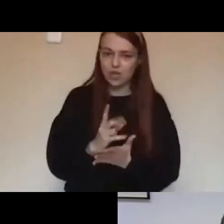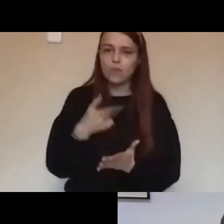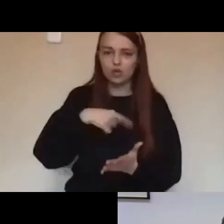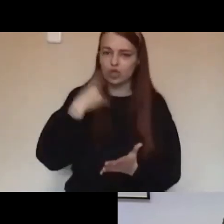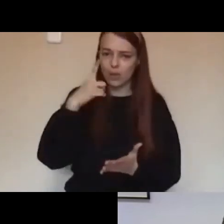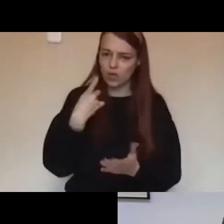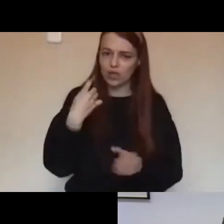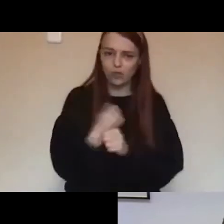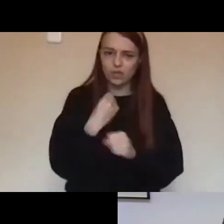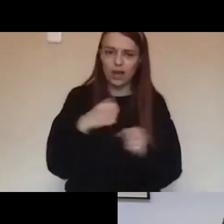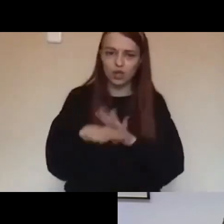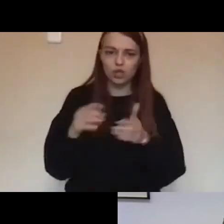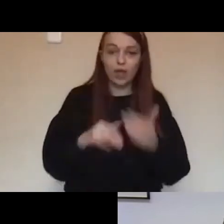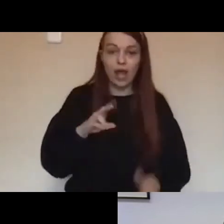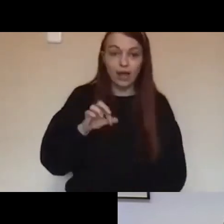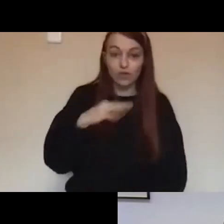Ivor,